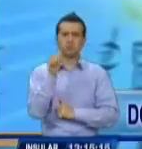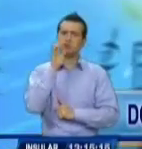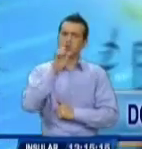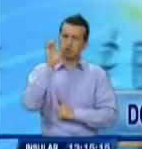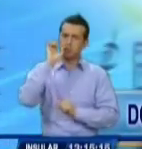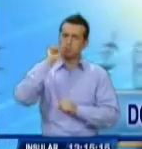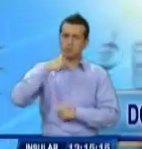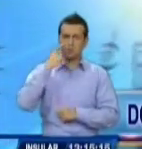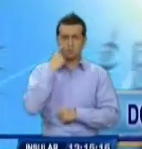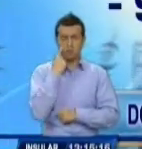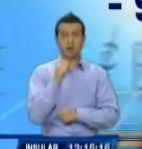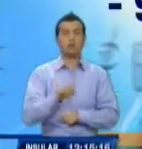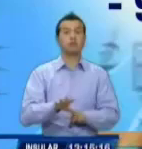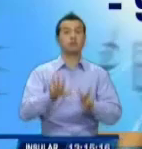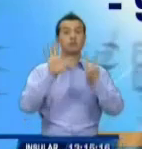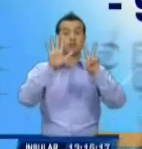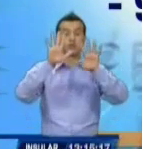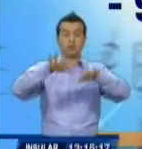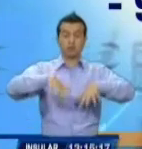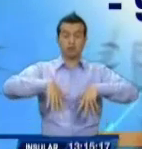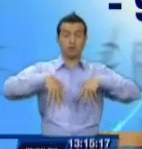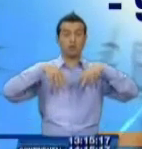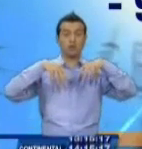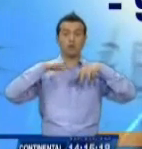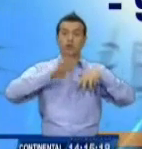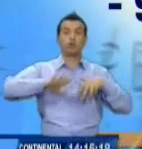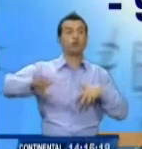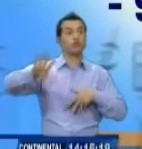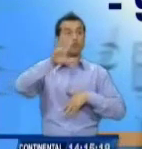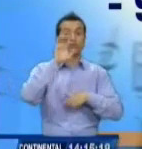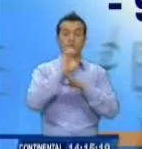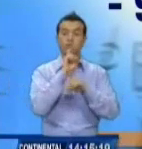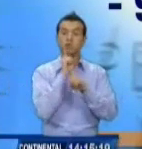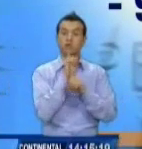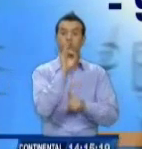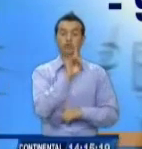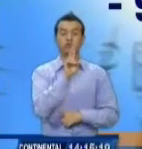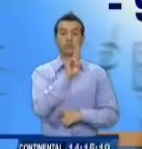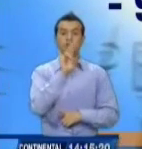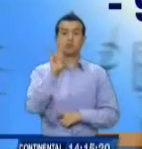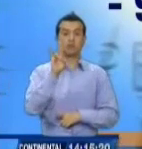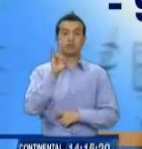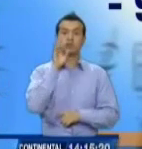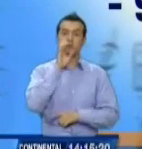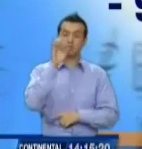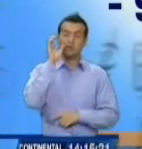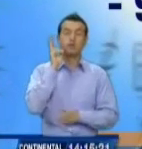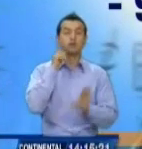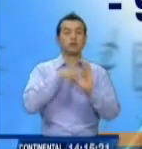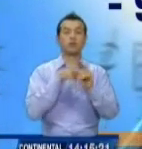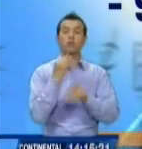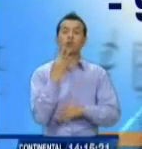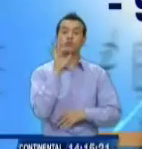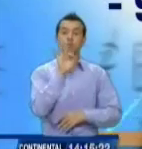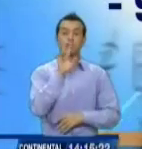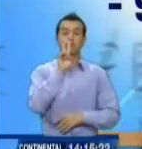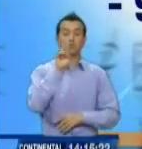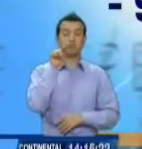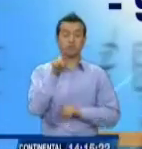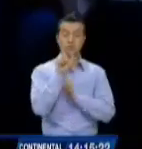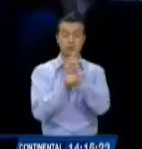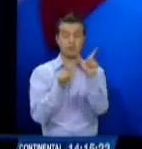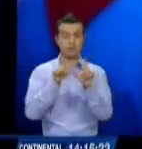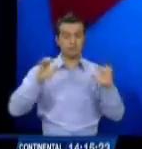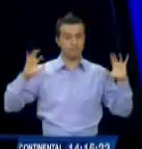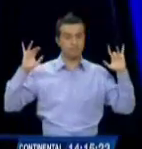talento. 7 conciertos uno por uno se realizaron a nivel nacional, con 827 talentos en escena y la presencia de más de 92.000